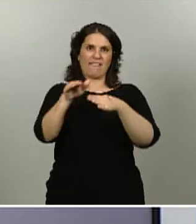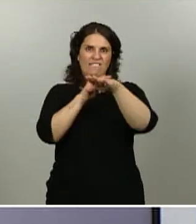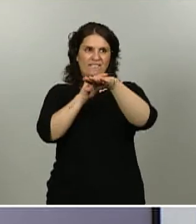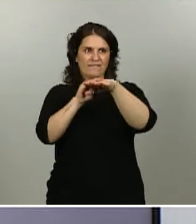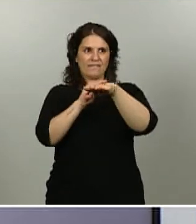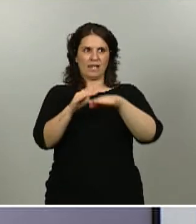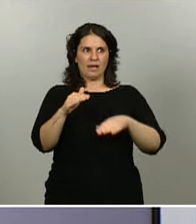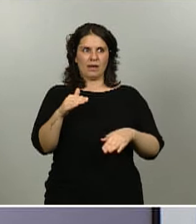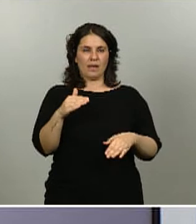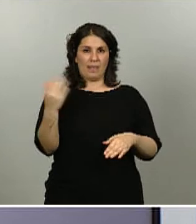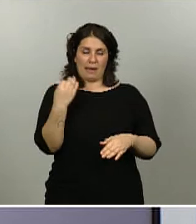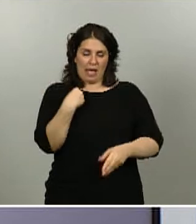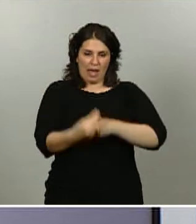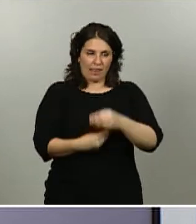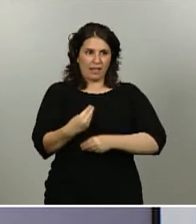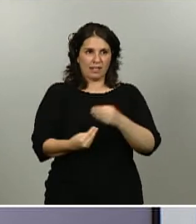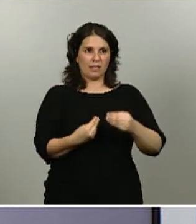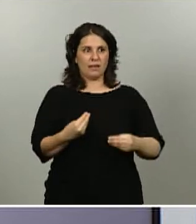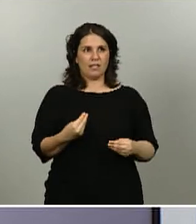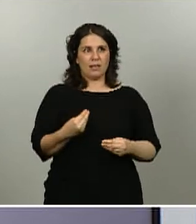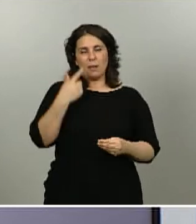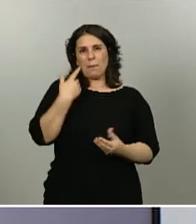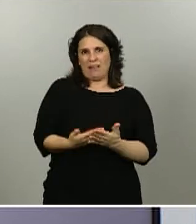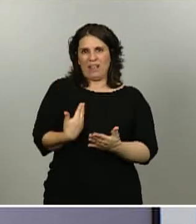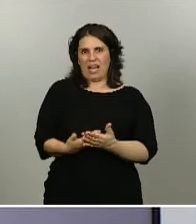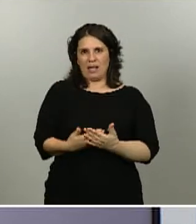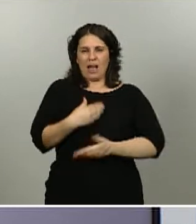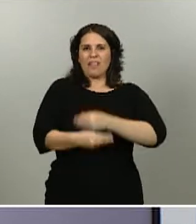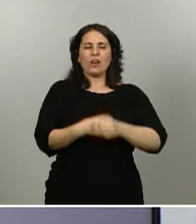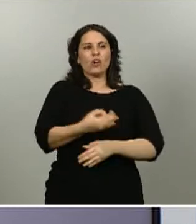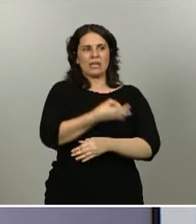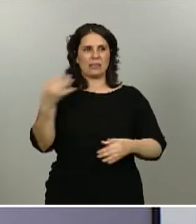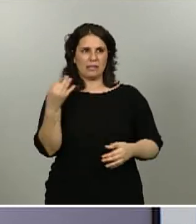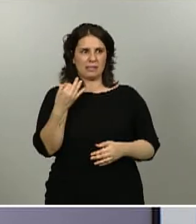hecho, vamos a verificar a ver cómo lo podemos hacer correctamente, porque